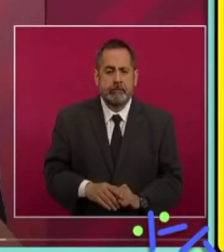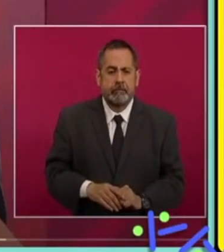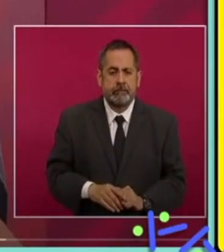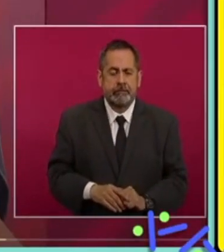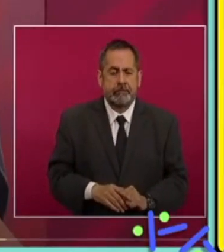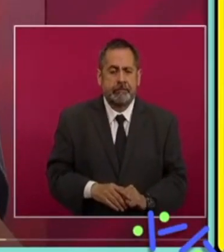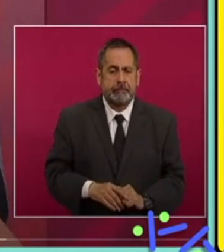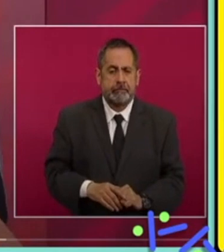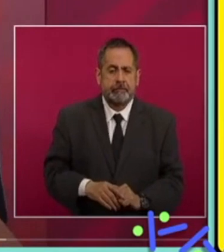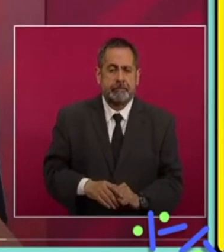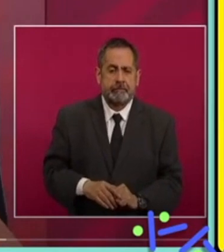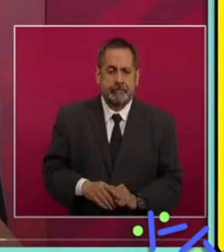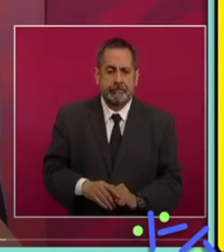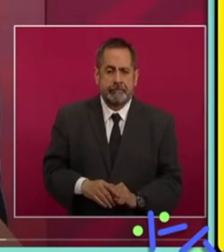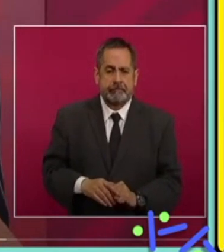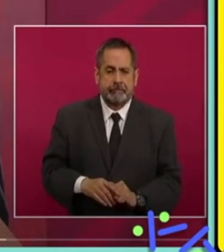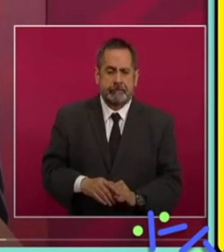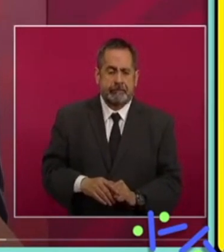y que